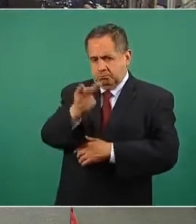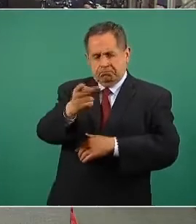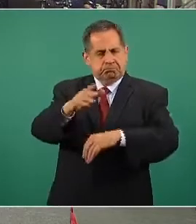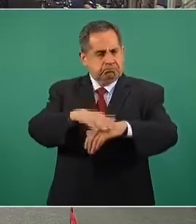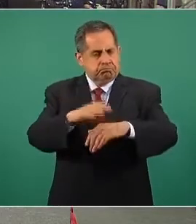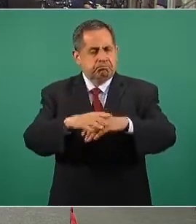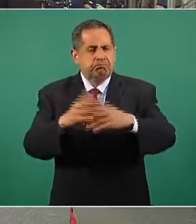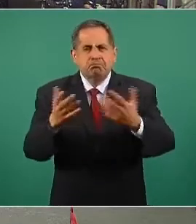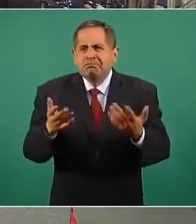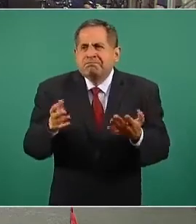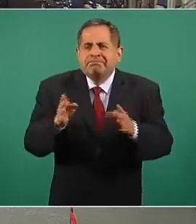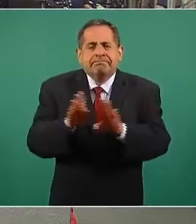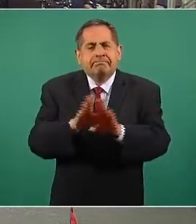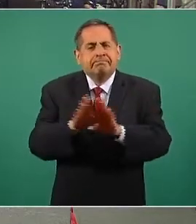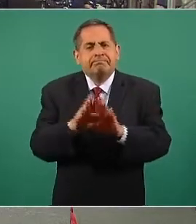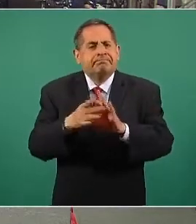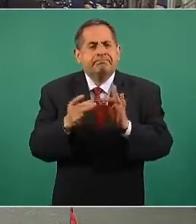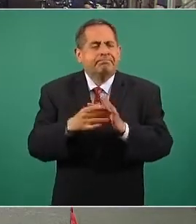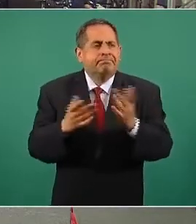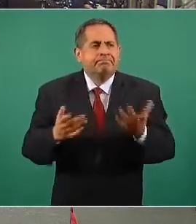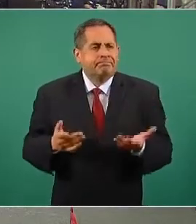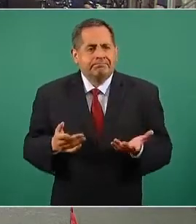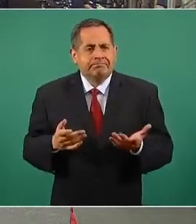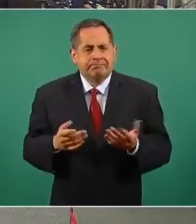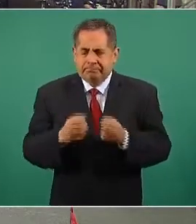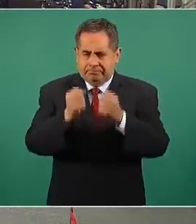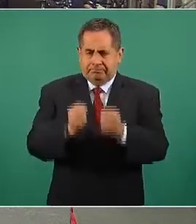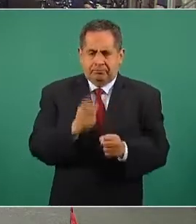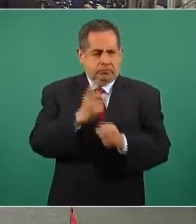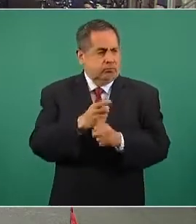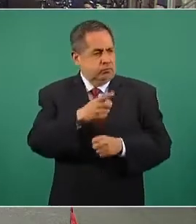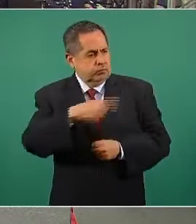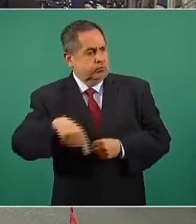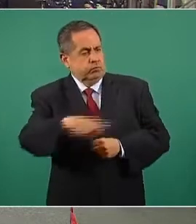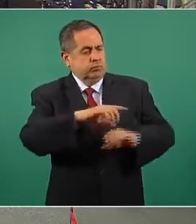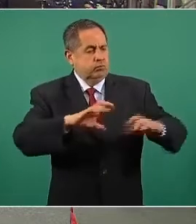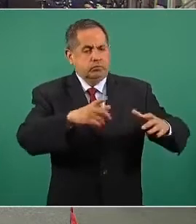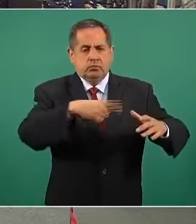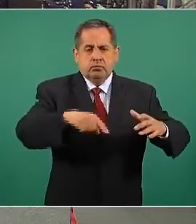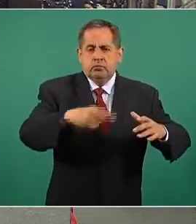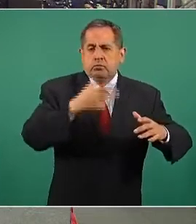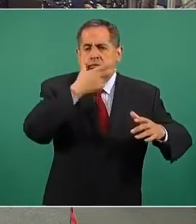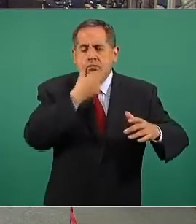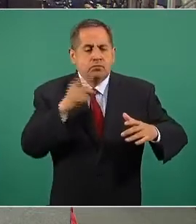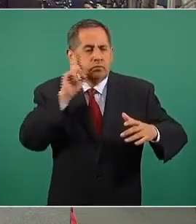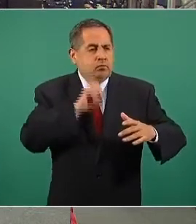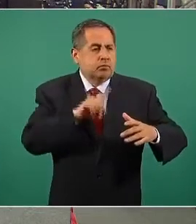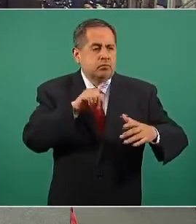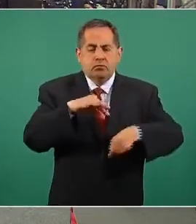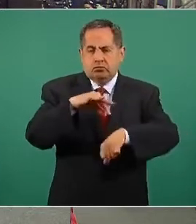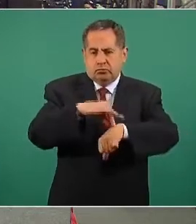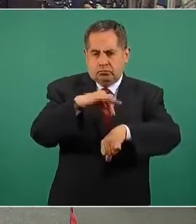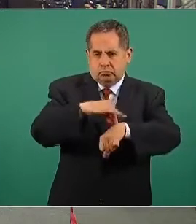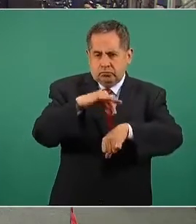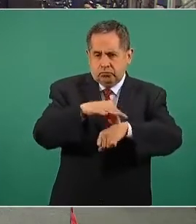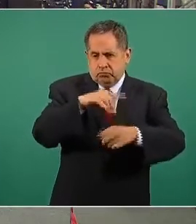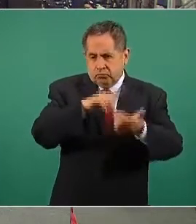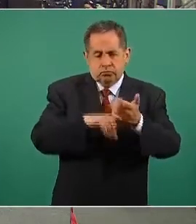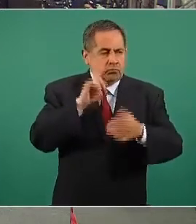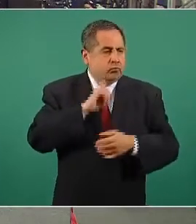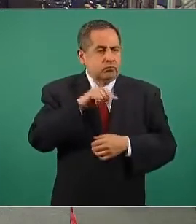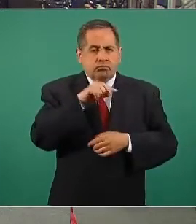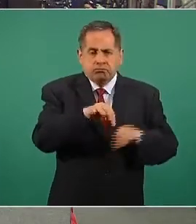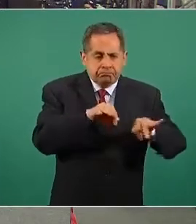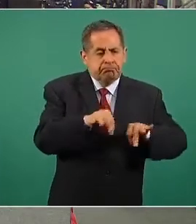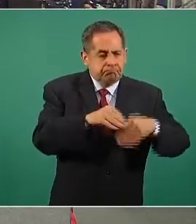se puede garantizar la seguridad de los y las doctoras que están haciendo su